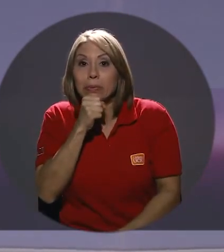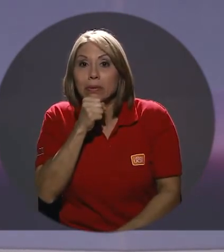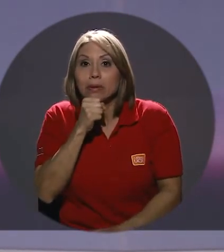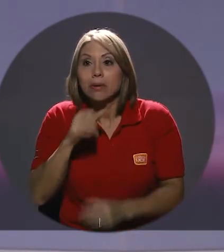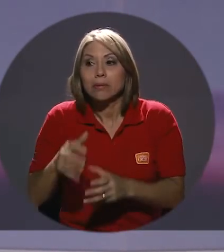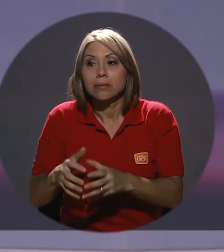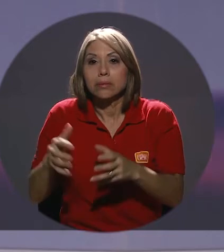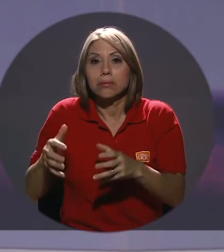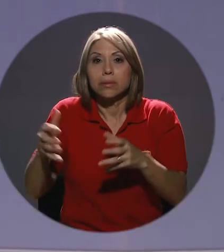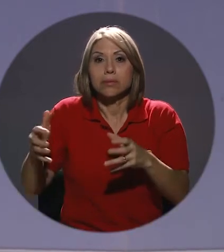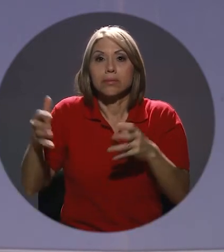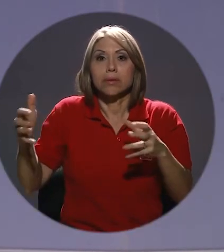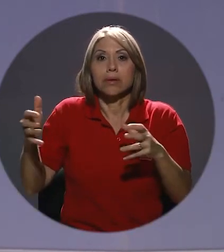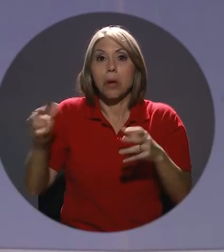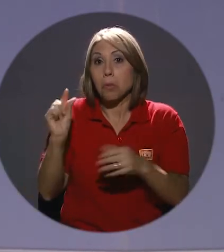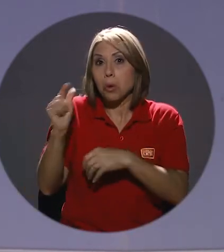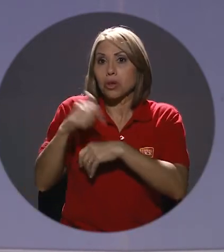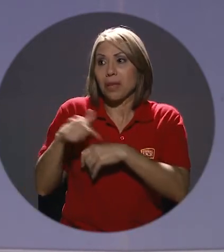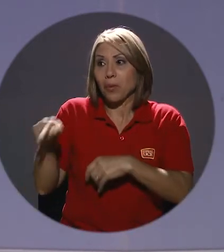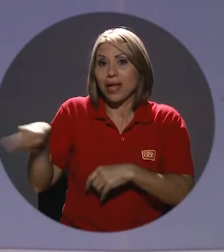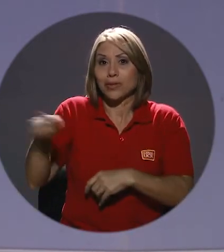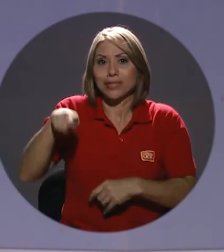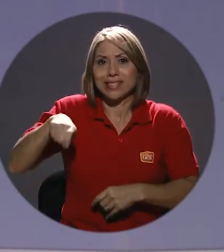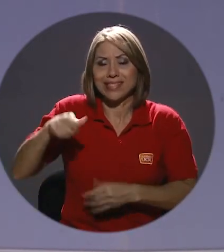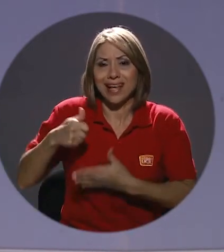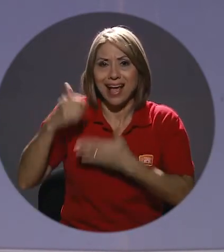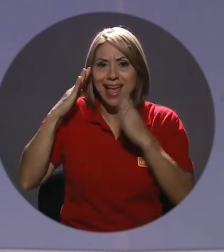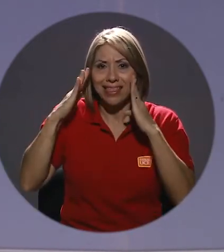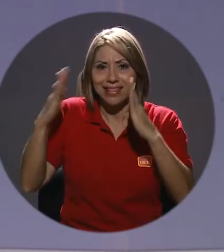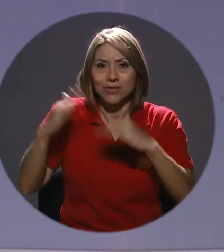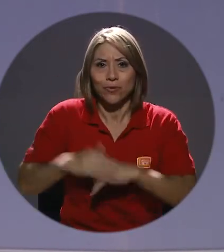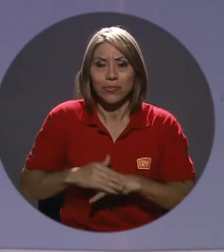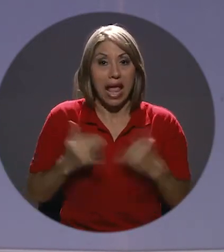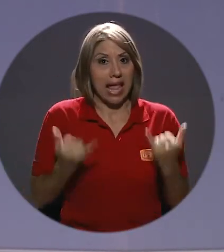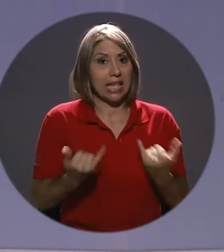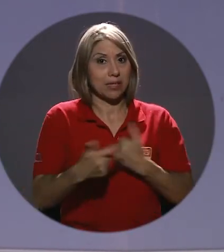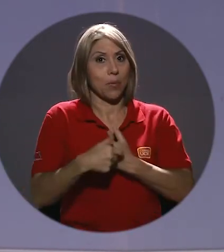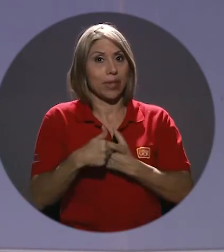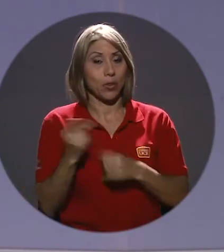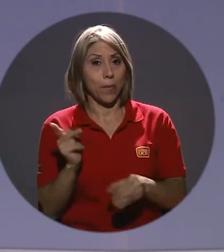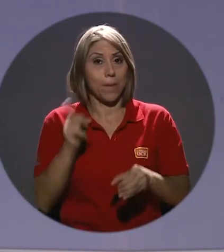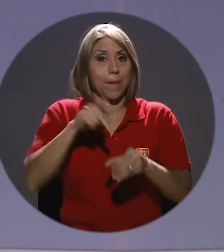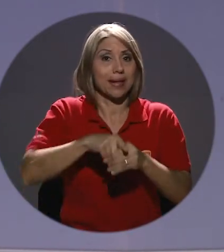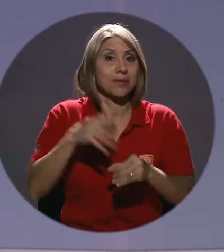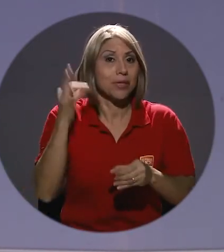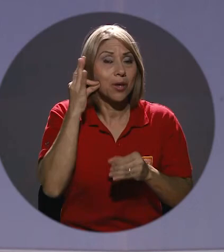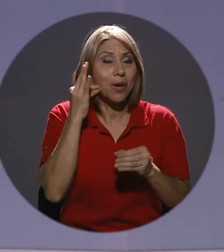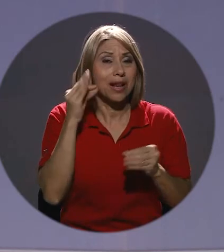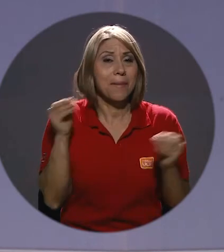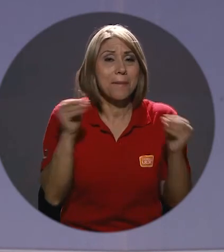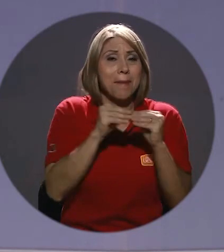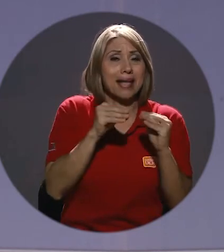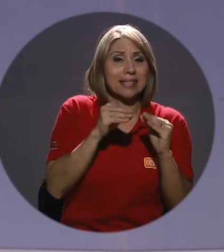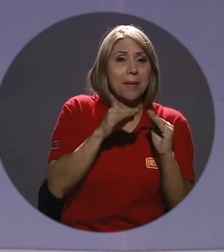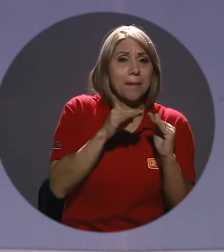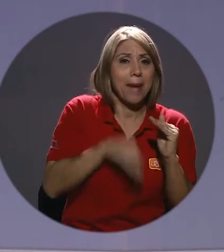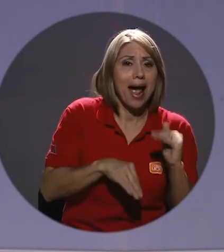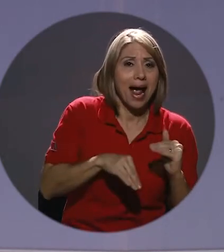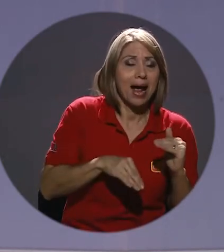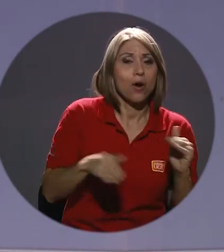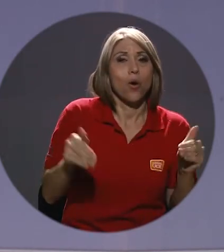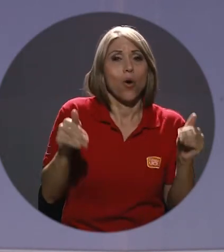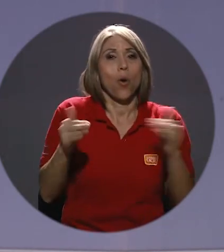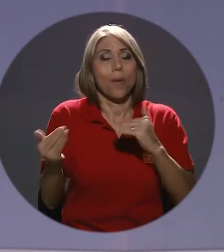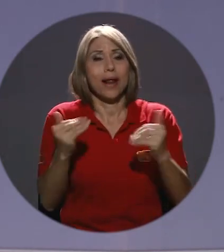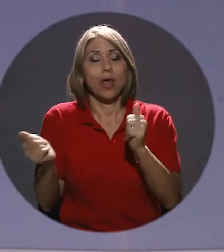viene todo el tema de, bueno, podemos, en este momento la participación de las mujeres es mucho más baja que los hombres, ¿verdad? Creo que como